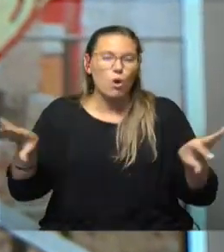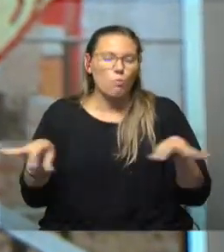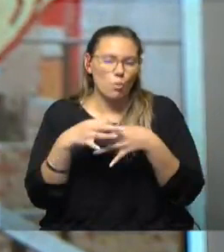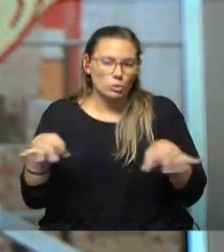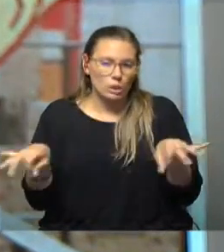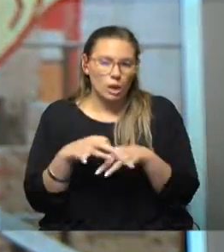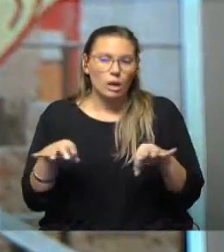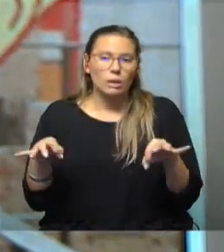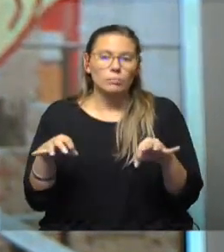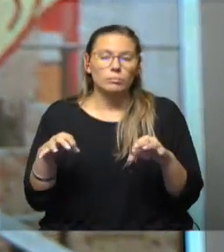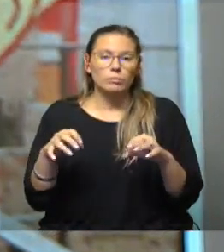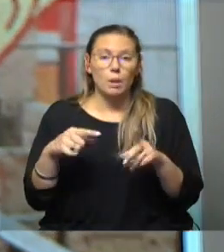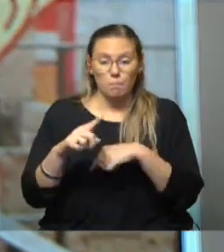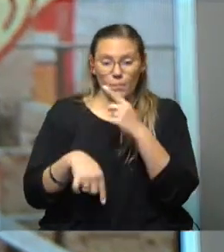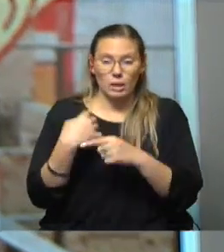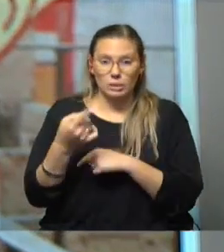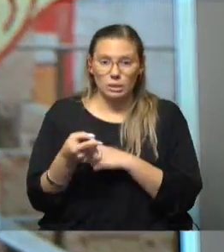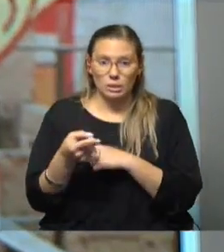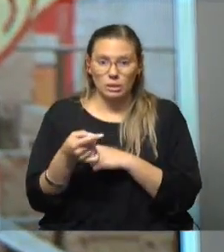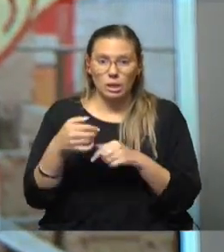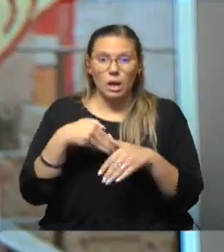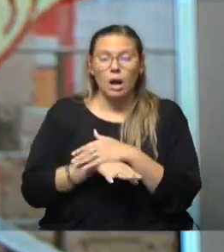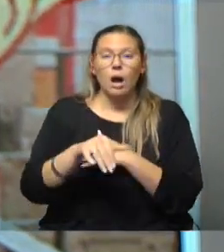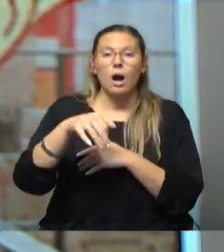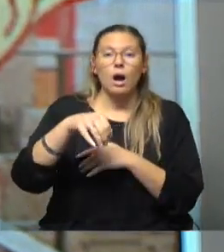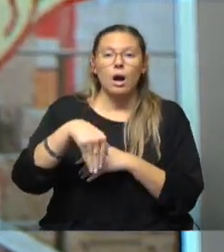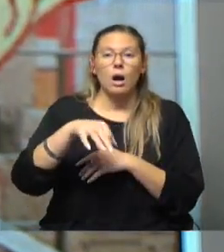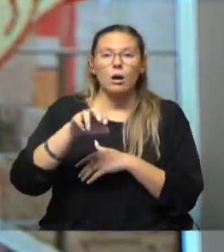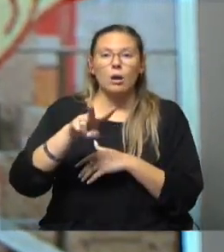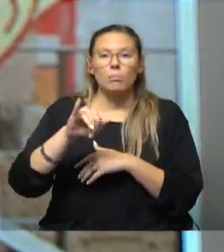Uh-huh. Y voy a estar mañana en el Under Movie a las 9 de la noche.